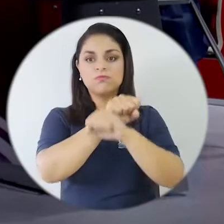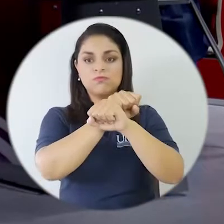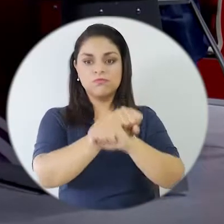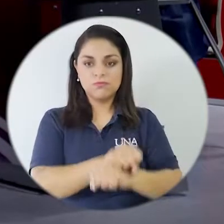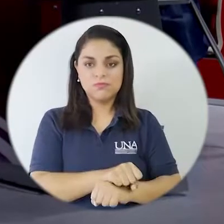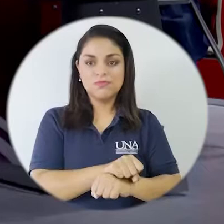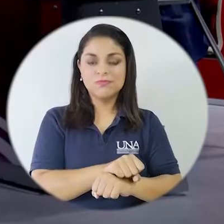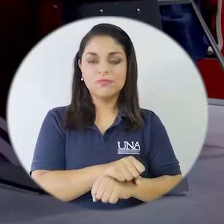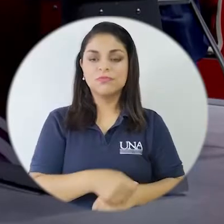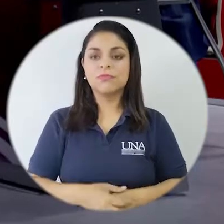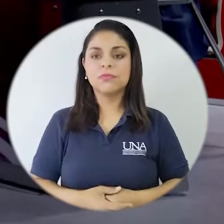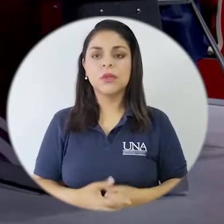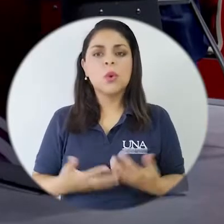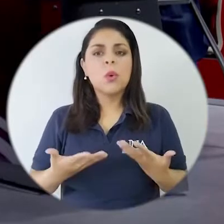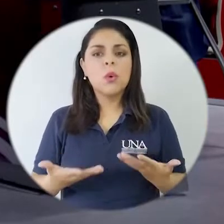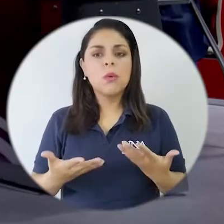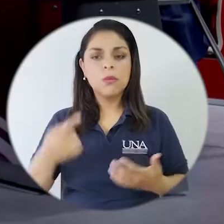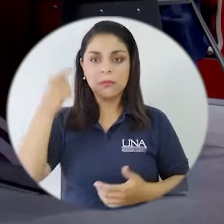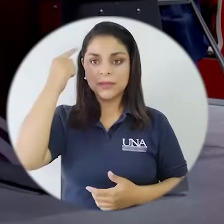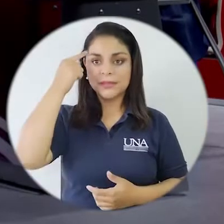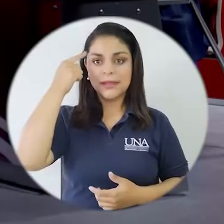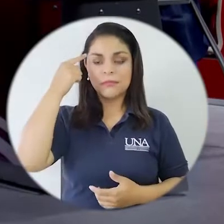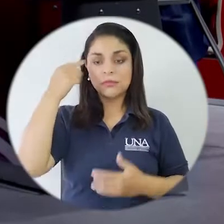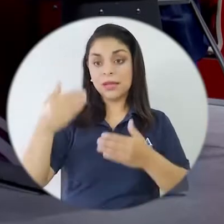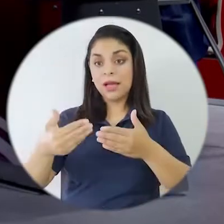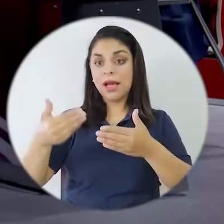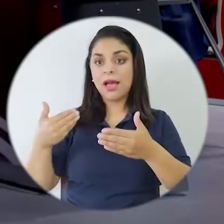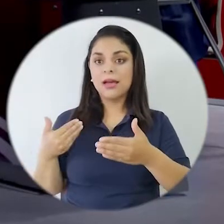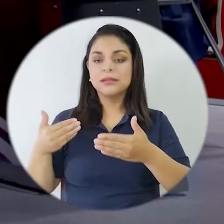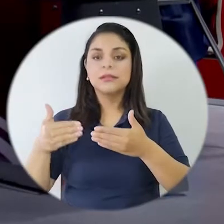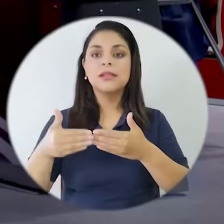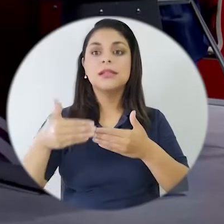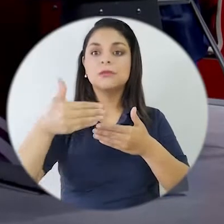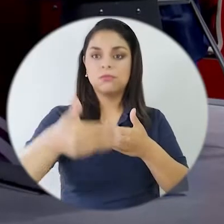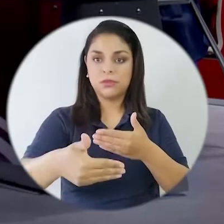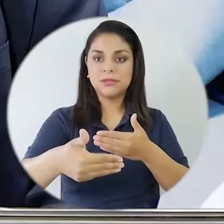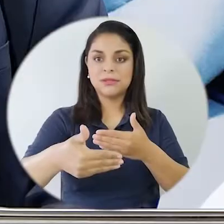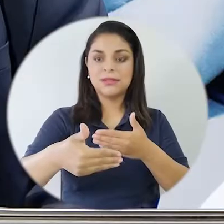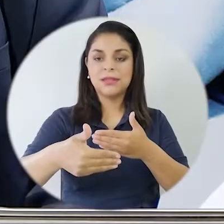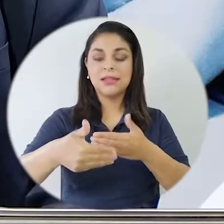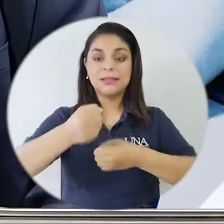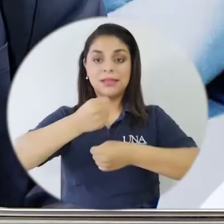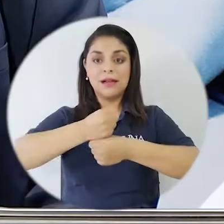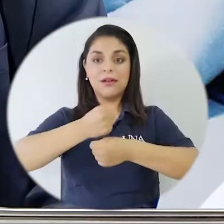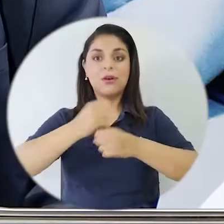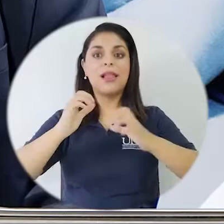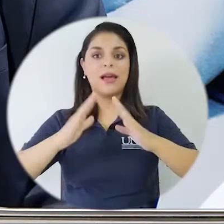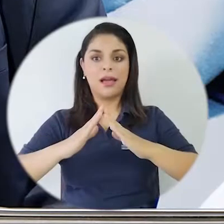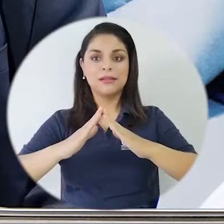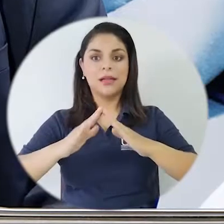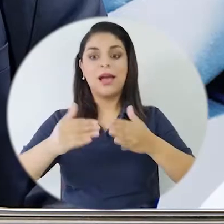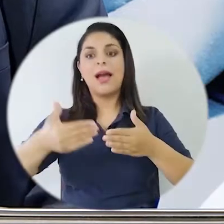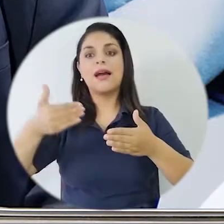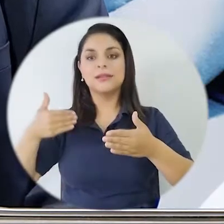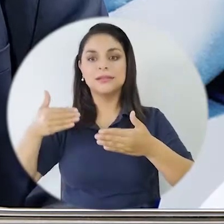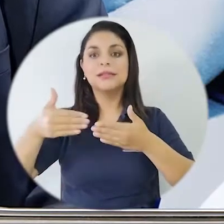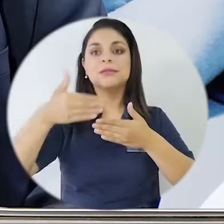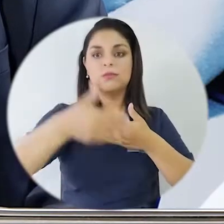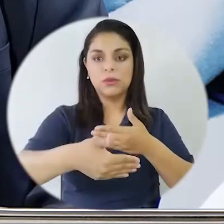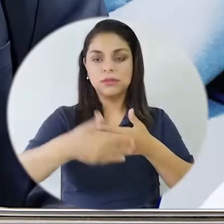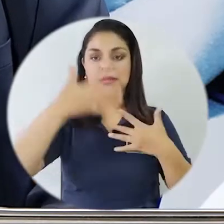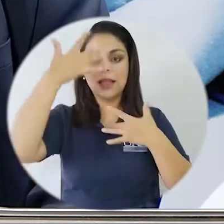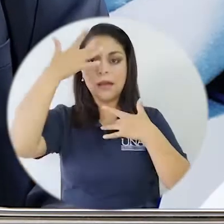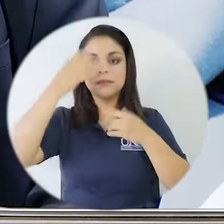acostumbrar. ¿Cómo podríamos valorar el antes y el después de la palabra teletrabajo, antes y después de la pandemia?